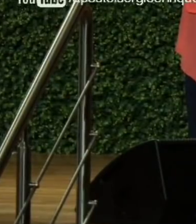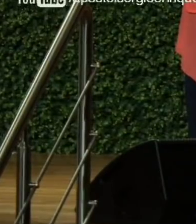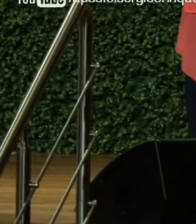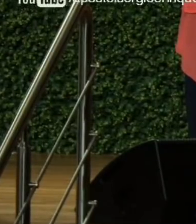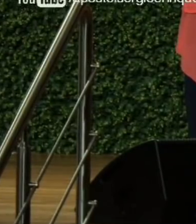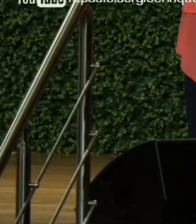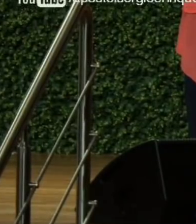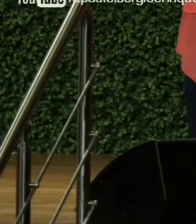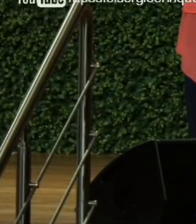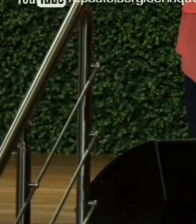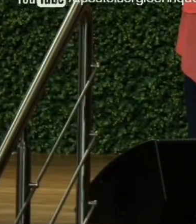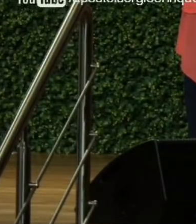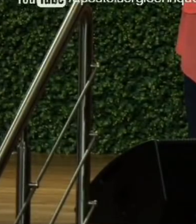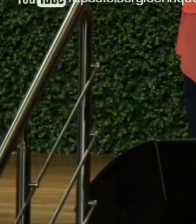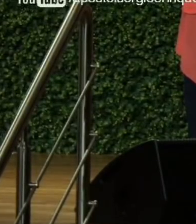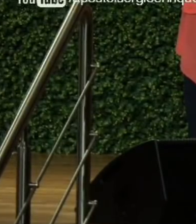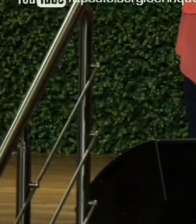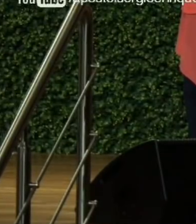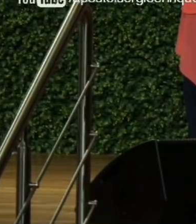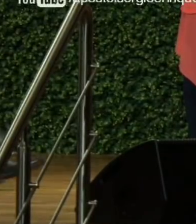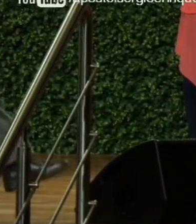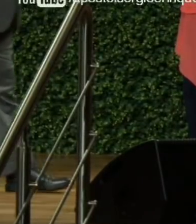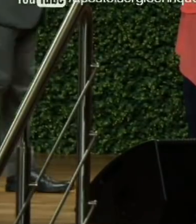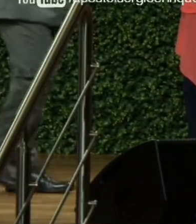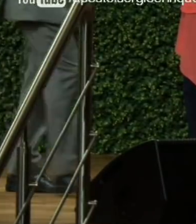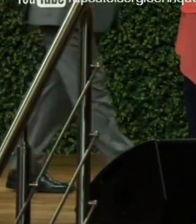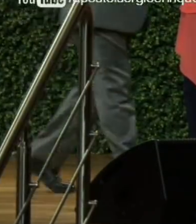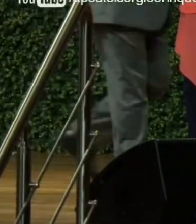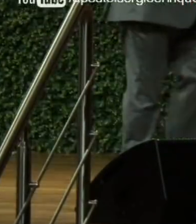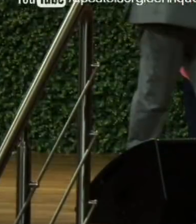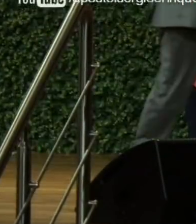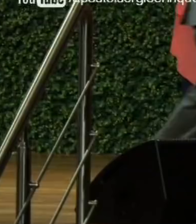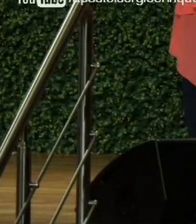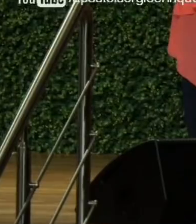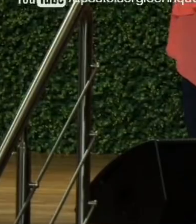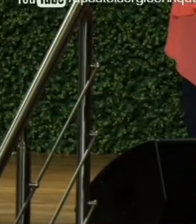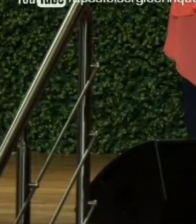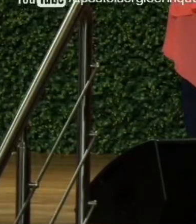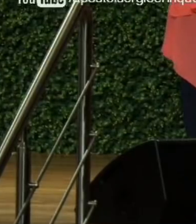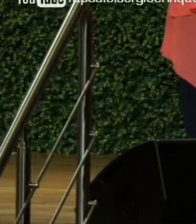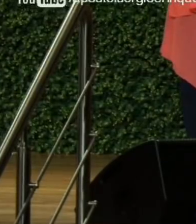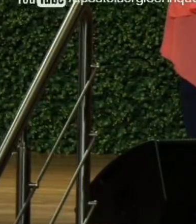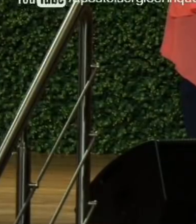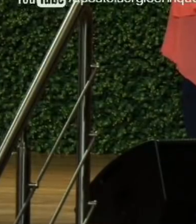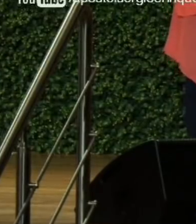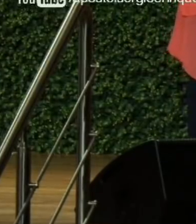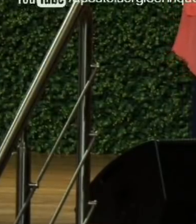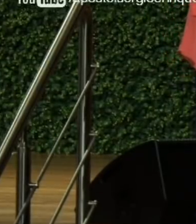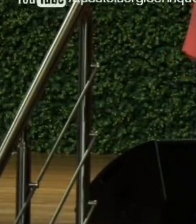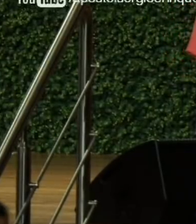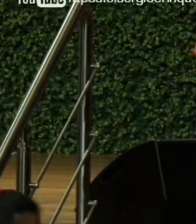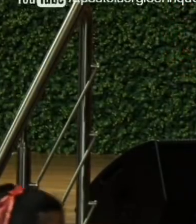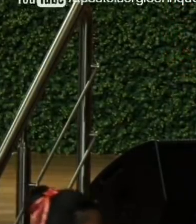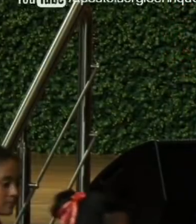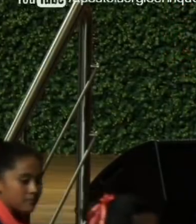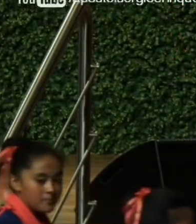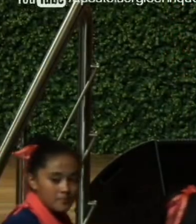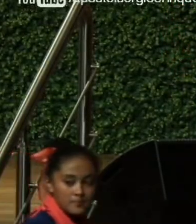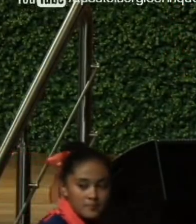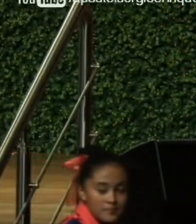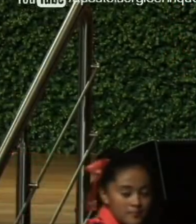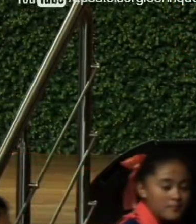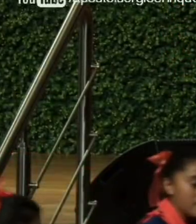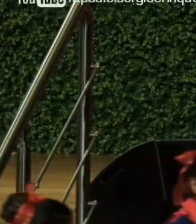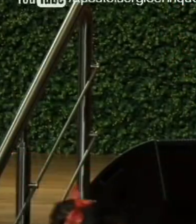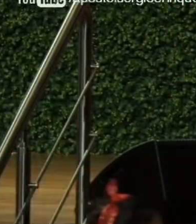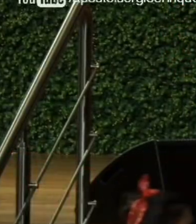Gracias, Gilma. Dios les bendiga, hermanos. Pueden tomar su lugar, hijitos, perdón que no los saludé a todos a tiempo. Démosle